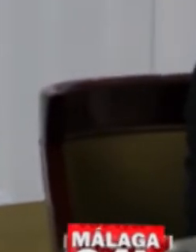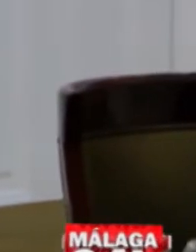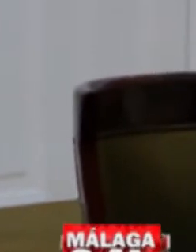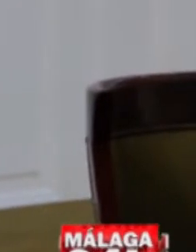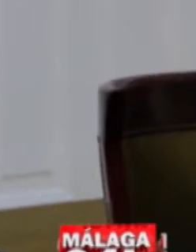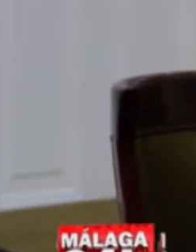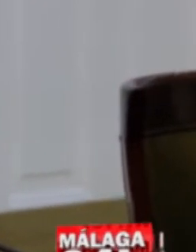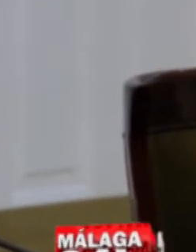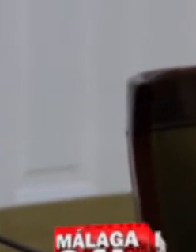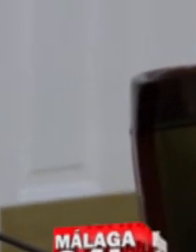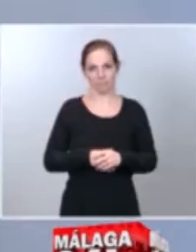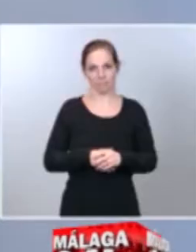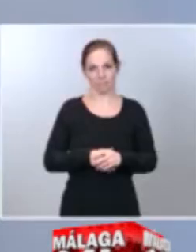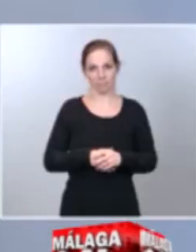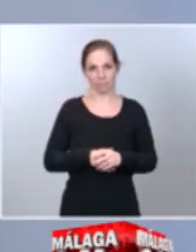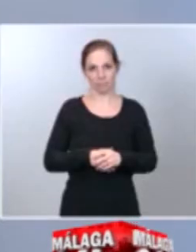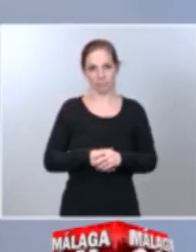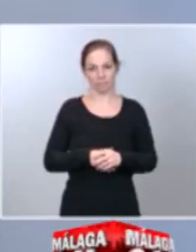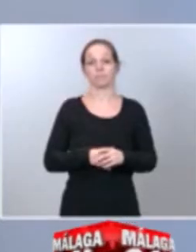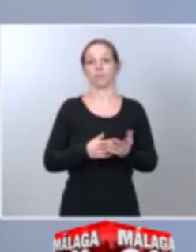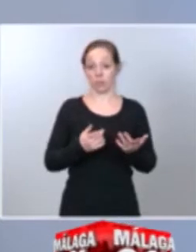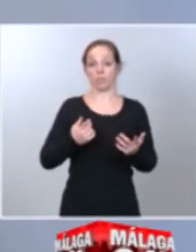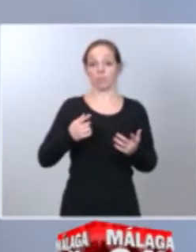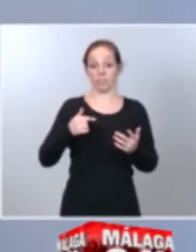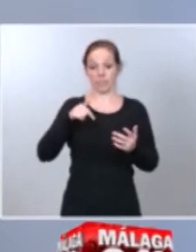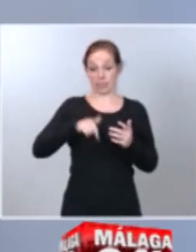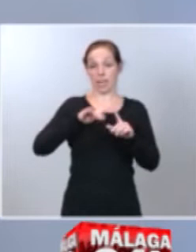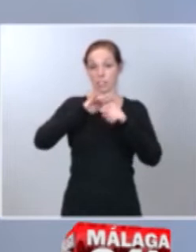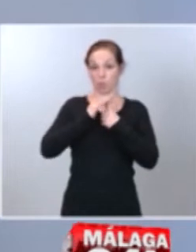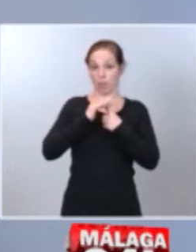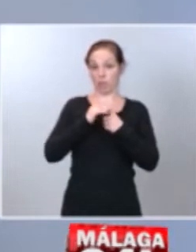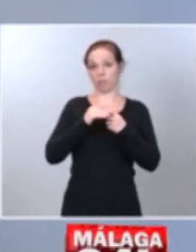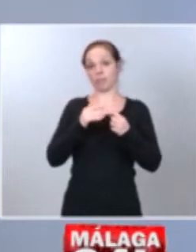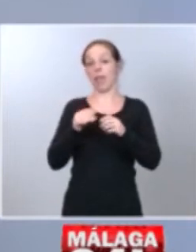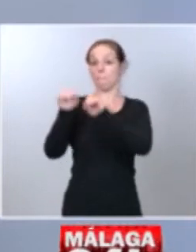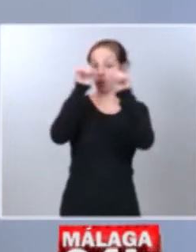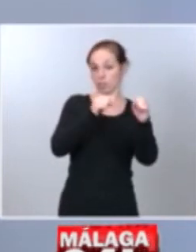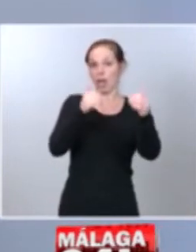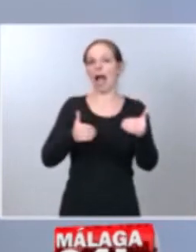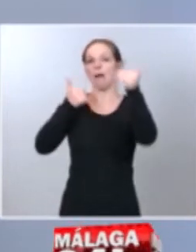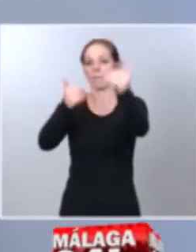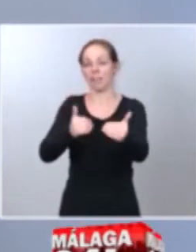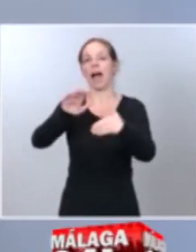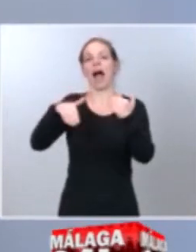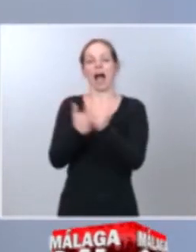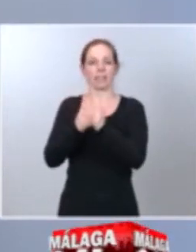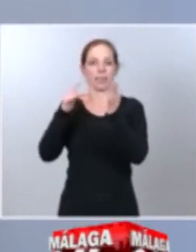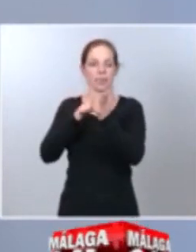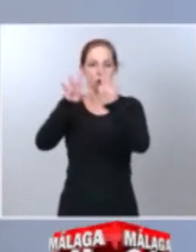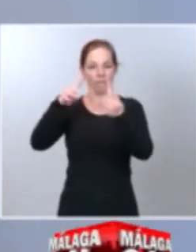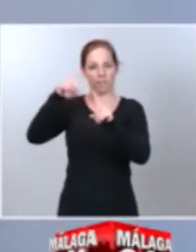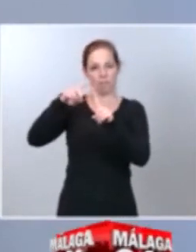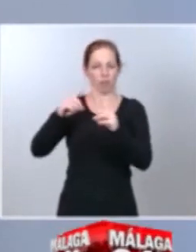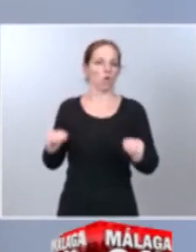hasta la finalización del estado de alarma, el 9 de mayo, los que actualmente están las suspensiones que hasta ahora están